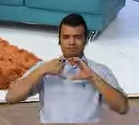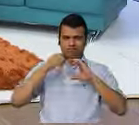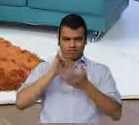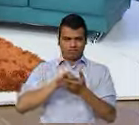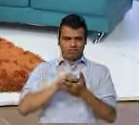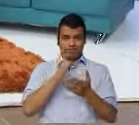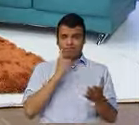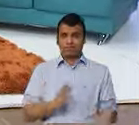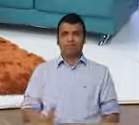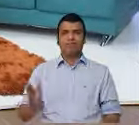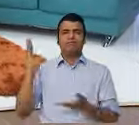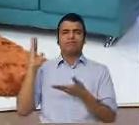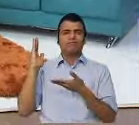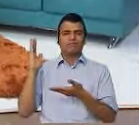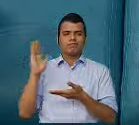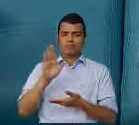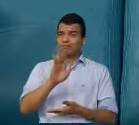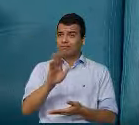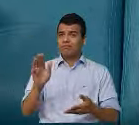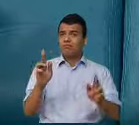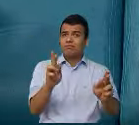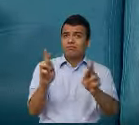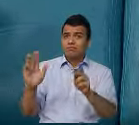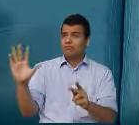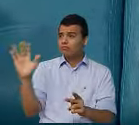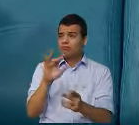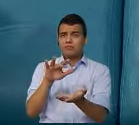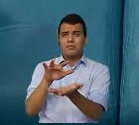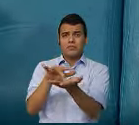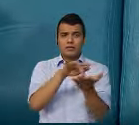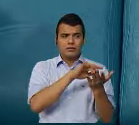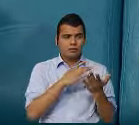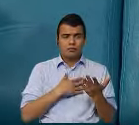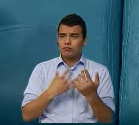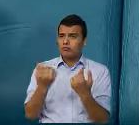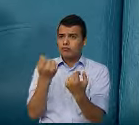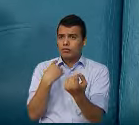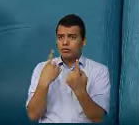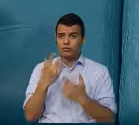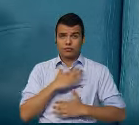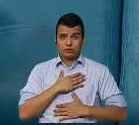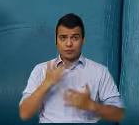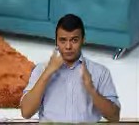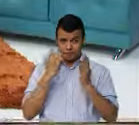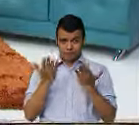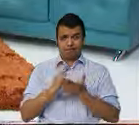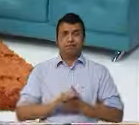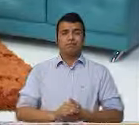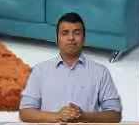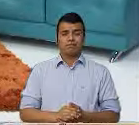317-375-0633 es nuestra línea de WhatsApp para que todos nuestros televidentes participen con sus inquietudes. Escuchemos la siguiente.